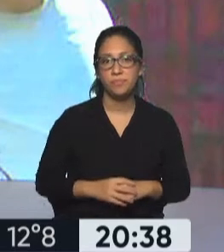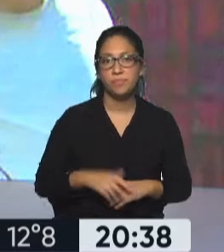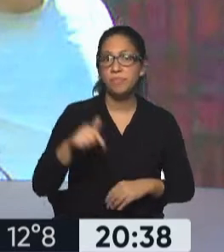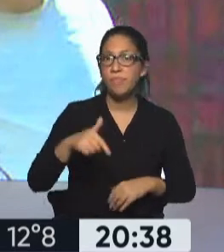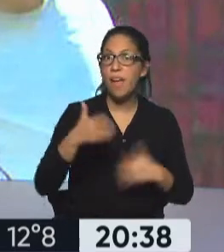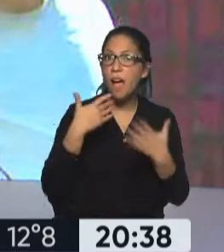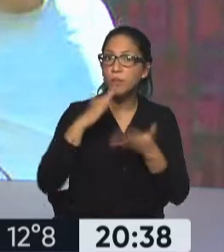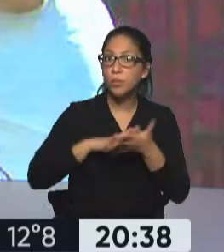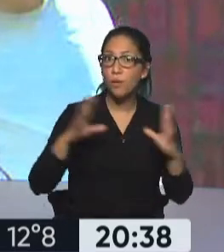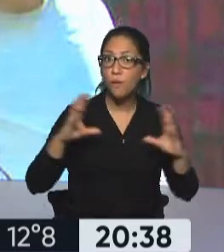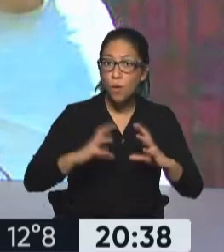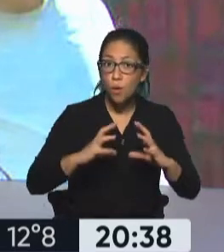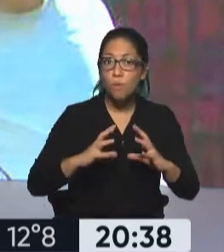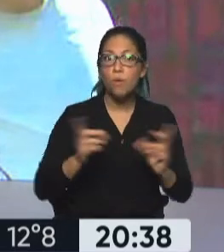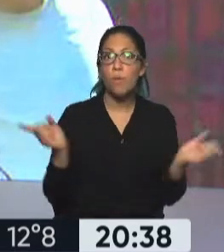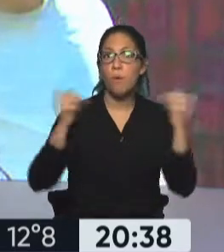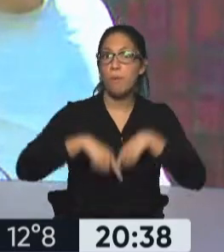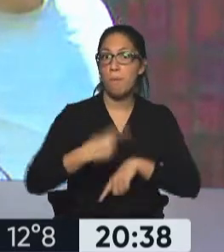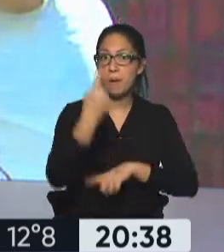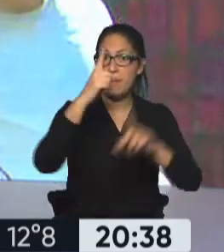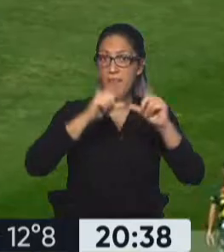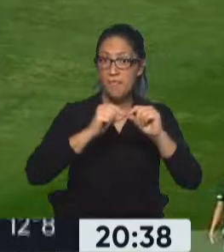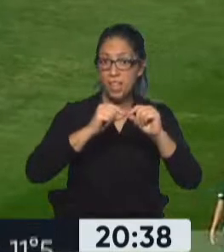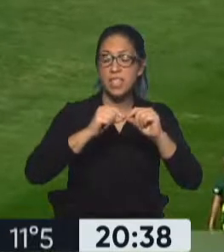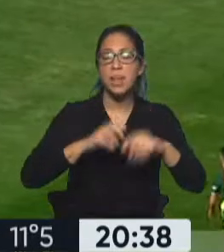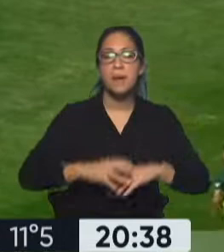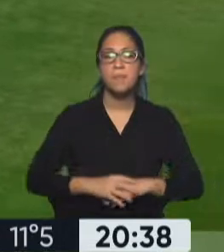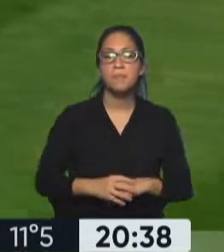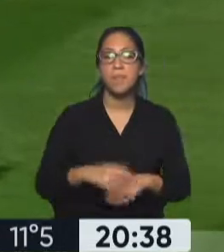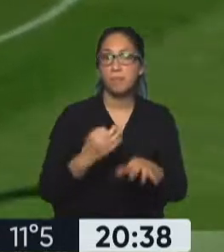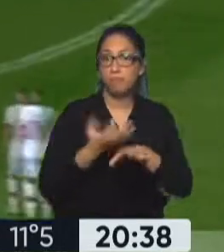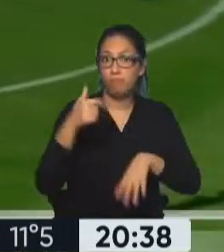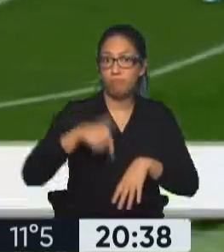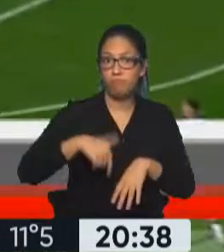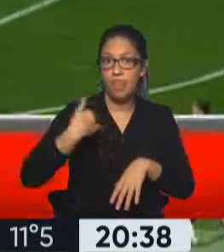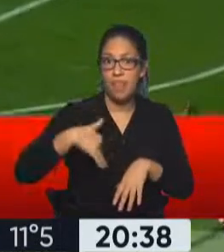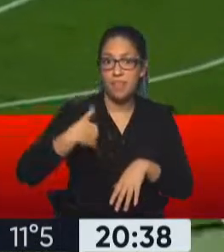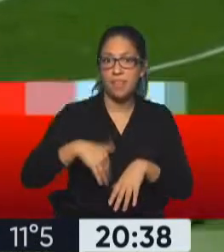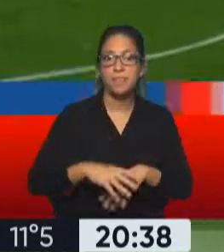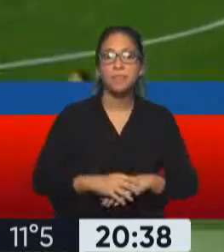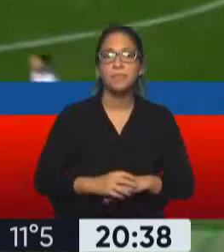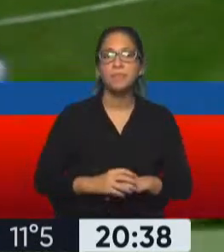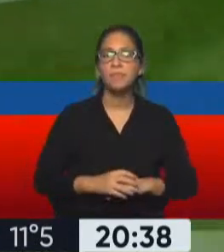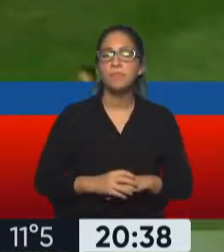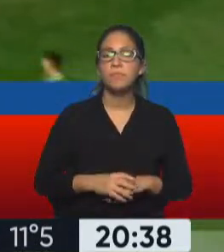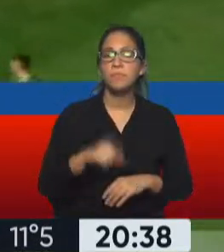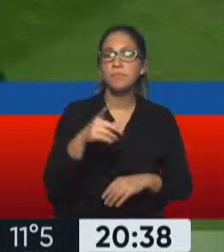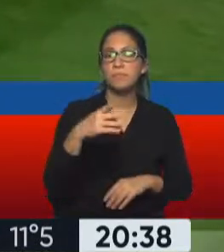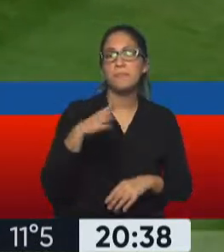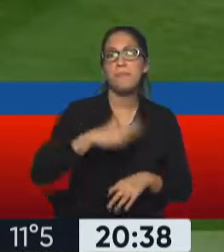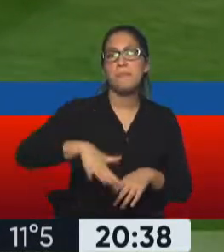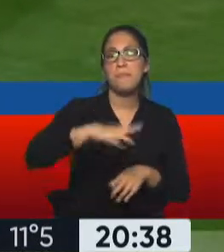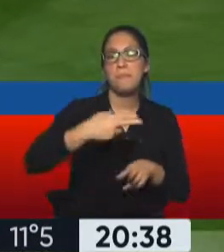Y ahora hablamos de fútbol. Volvemos a esta primera fecha de la Liga Profesional porque hubo fútbol en Parque